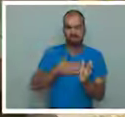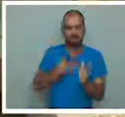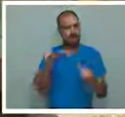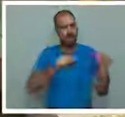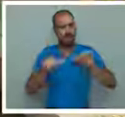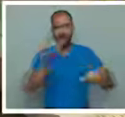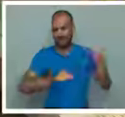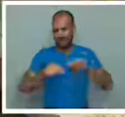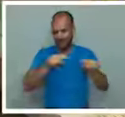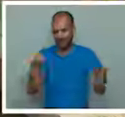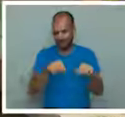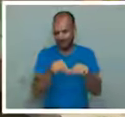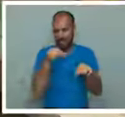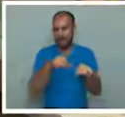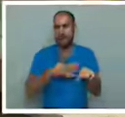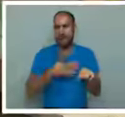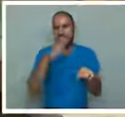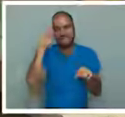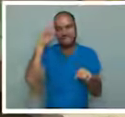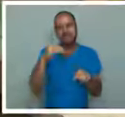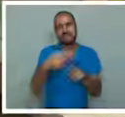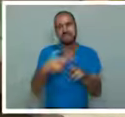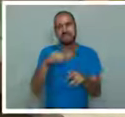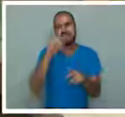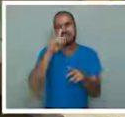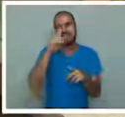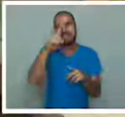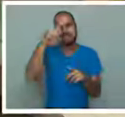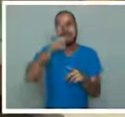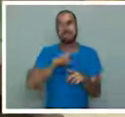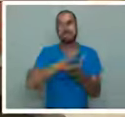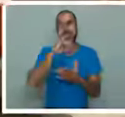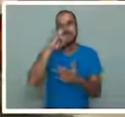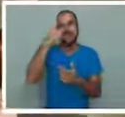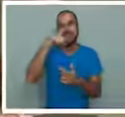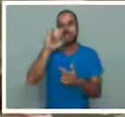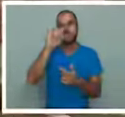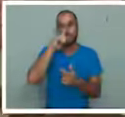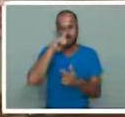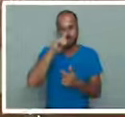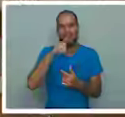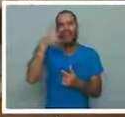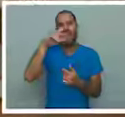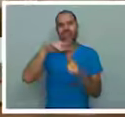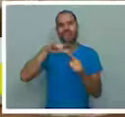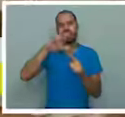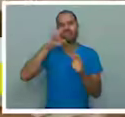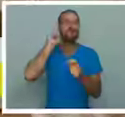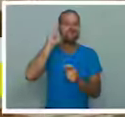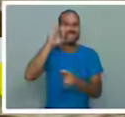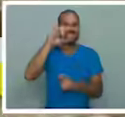y hay más qué función tienes en el laboratorio y qué sucede una jornada habitual de trabajo aquí bueno eso y técnica veterinaria